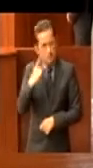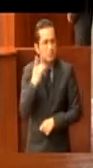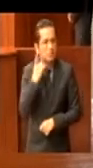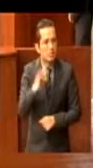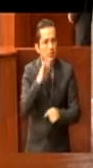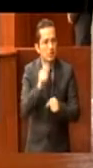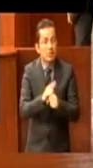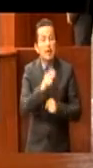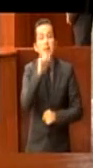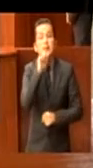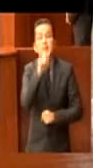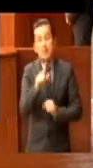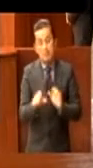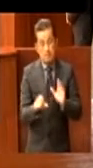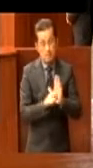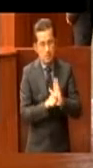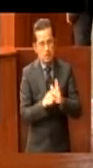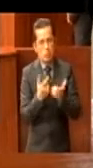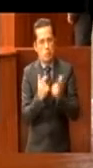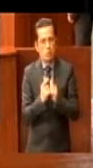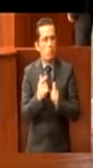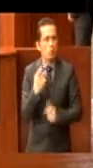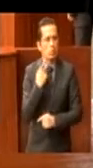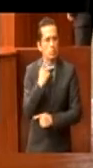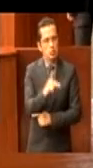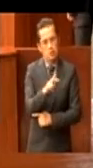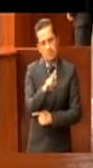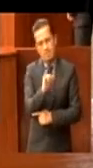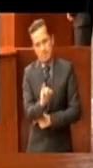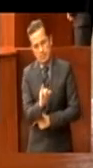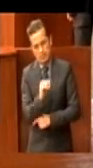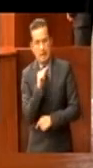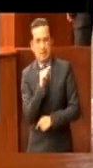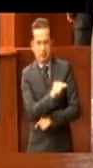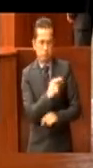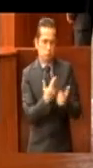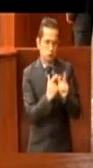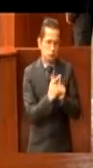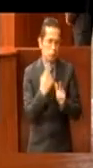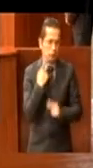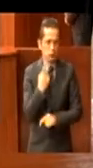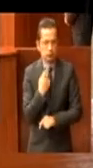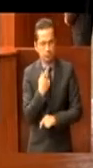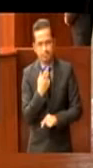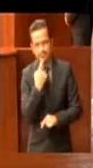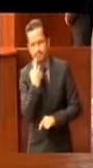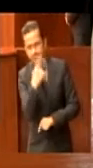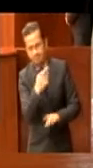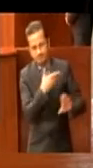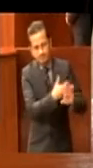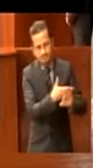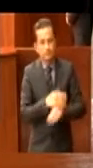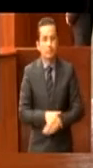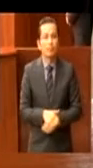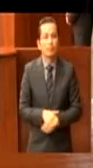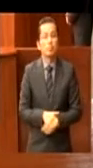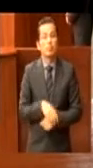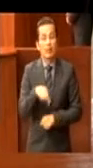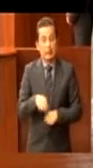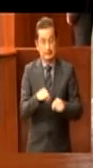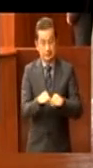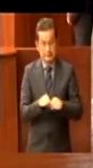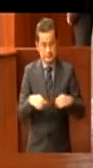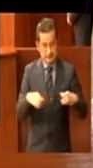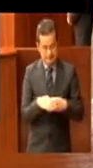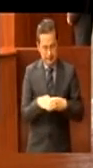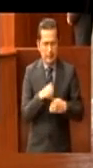pri partido denunciado al respecto esta sala especializada considera existente la infracción